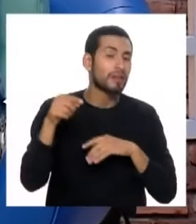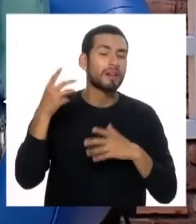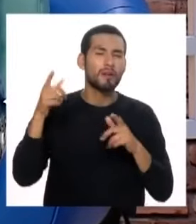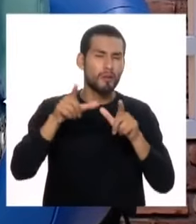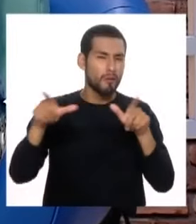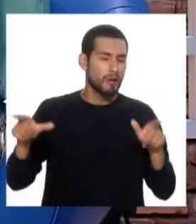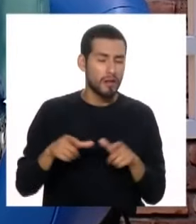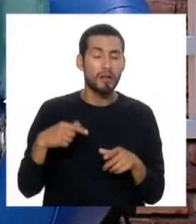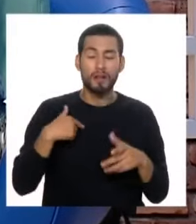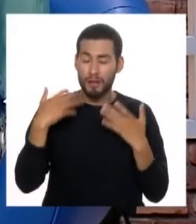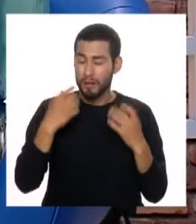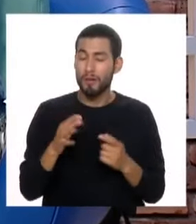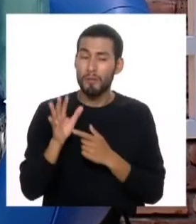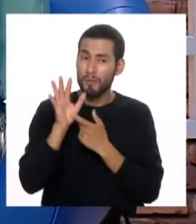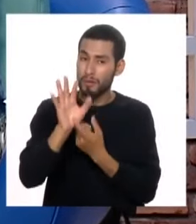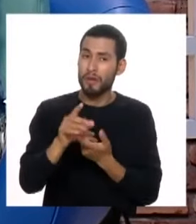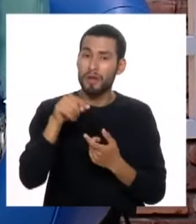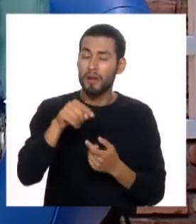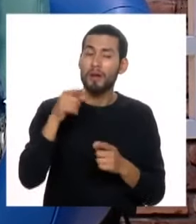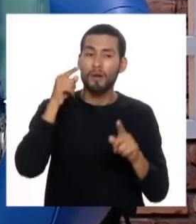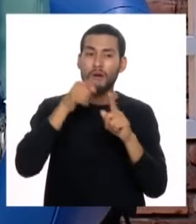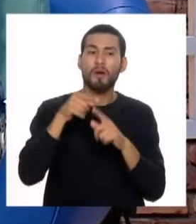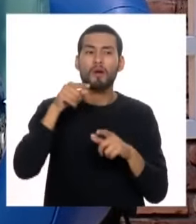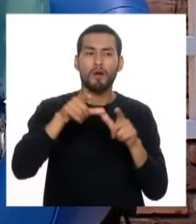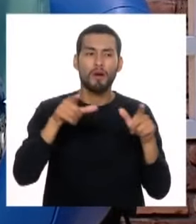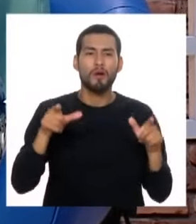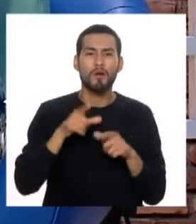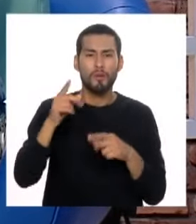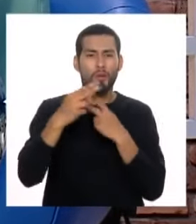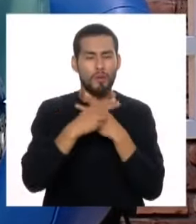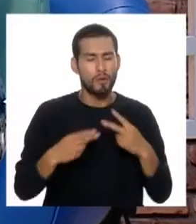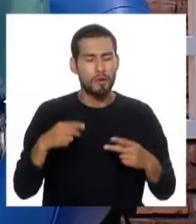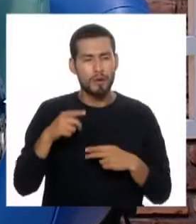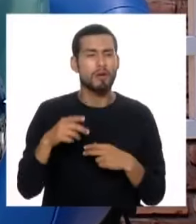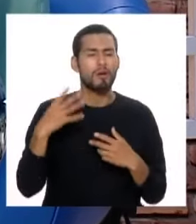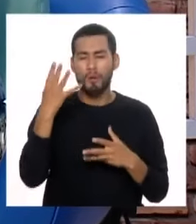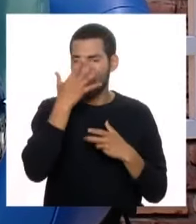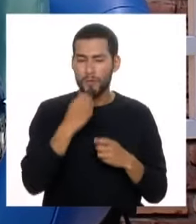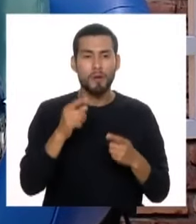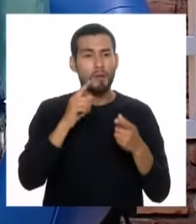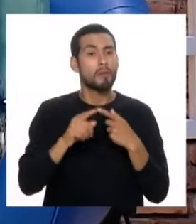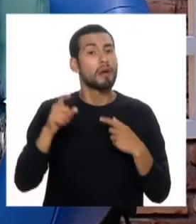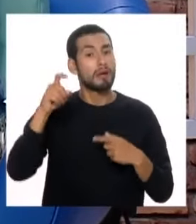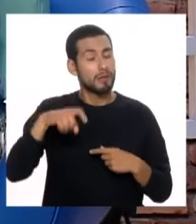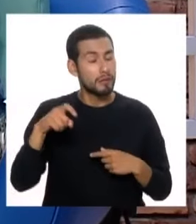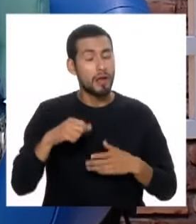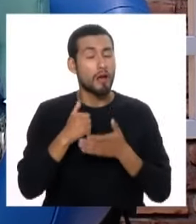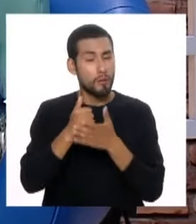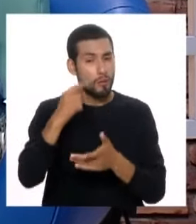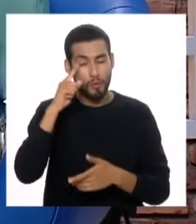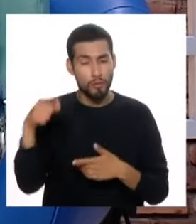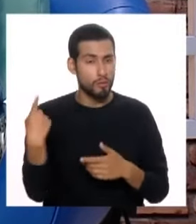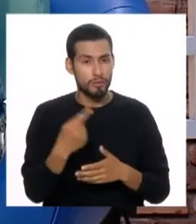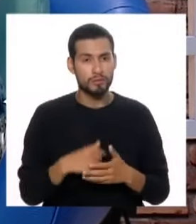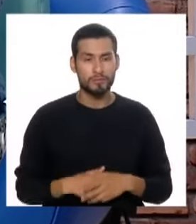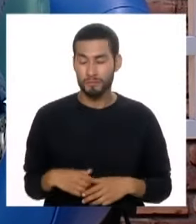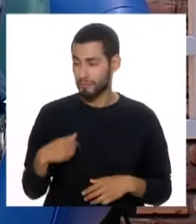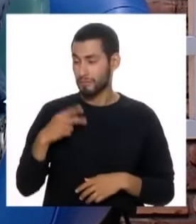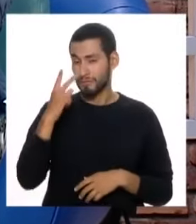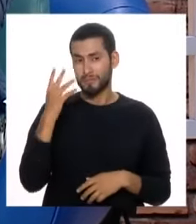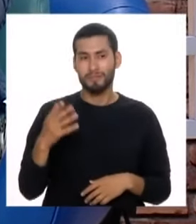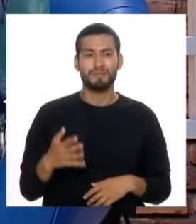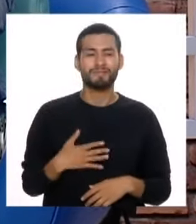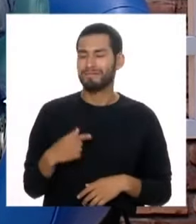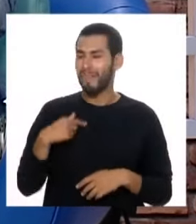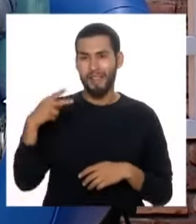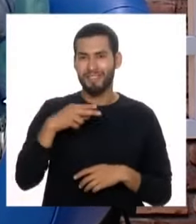justamente queremos presentarle esta llegada a Huancavelica, un lugar del Perú hermoso, pero que necesita de la ayuda de todos nosotros. Vamos a verlo, ya me está